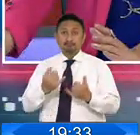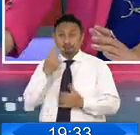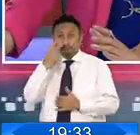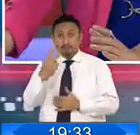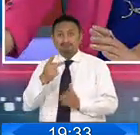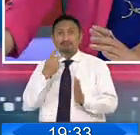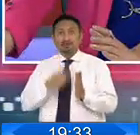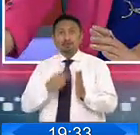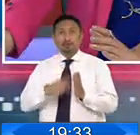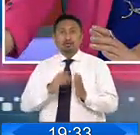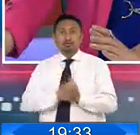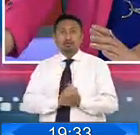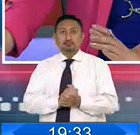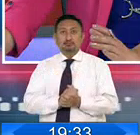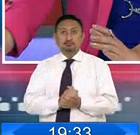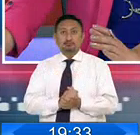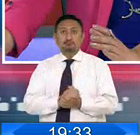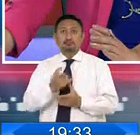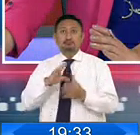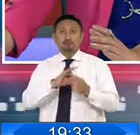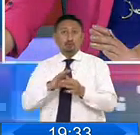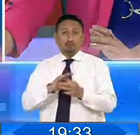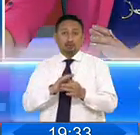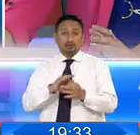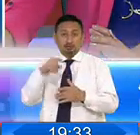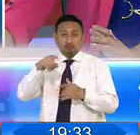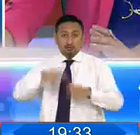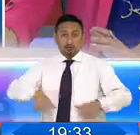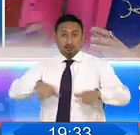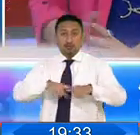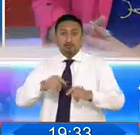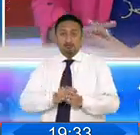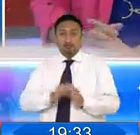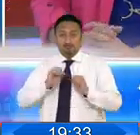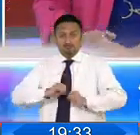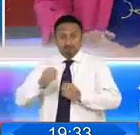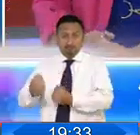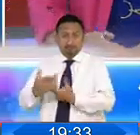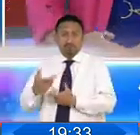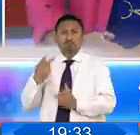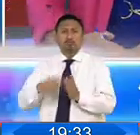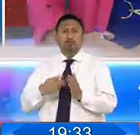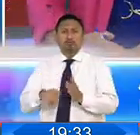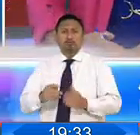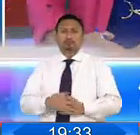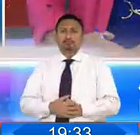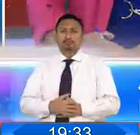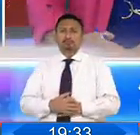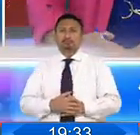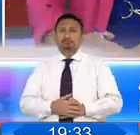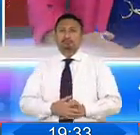ver qué sucede con Charlie Pisa, quien se encuentra en el lugar. Charlie, cuéntanos qué es lo que está pasando.